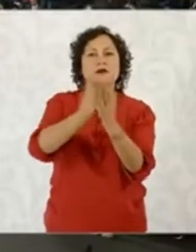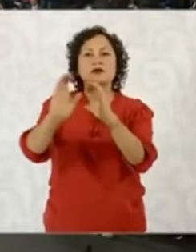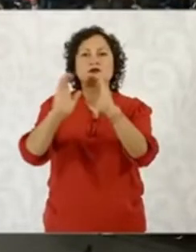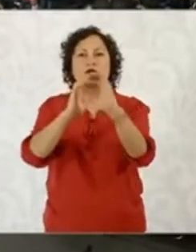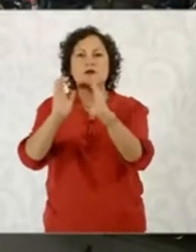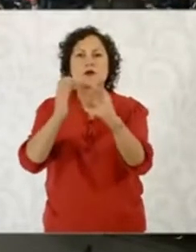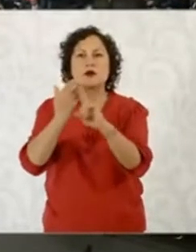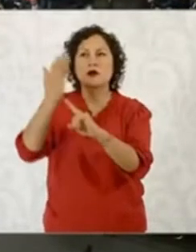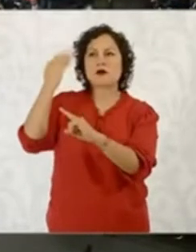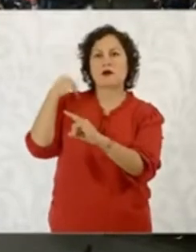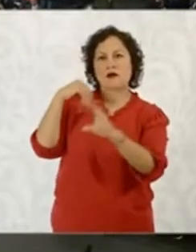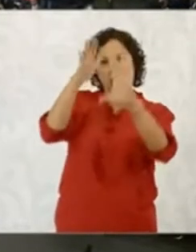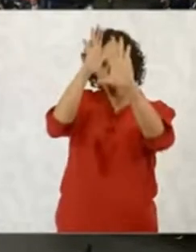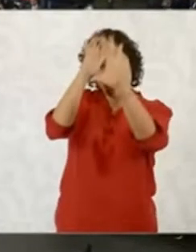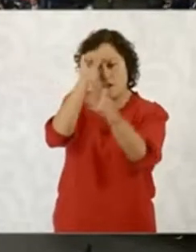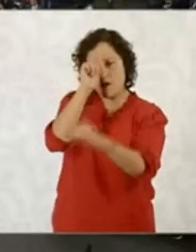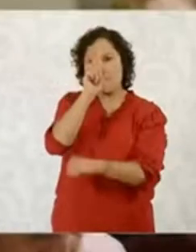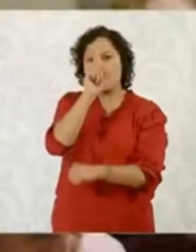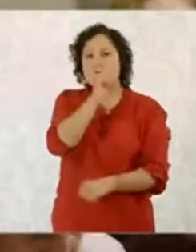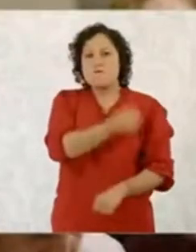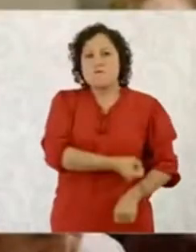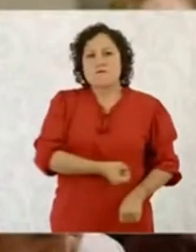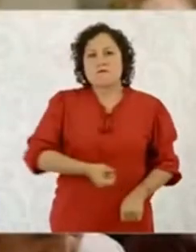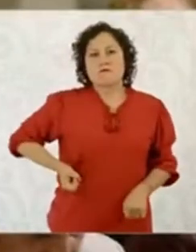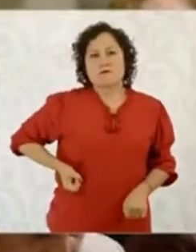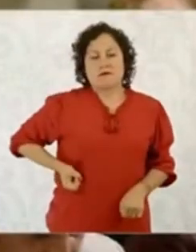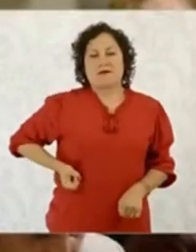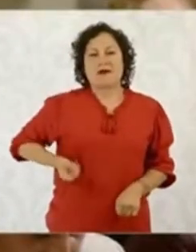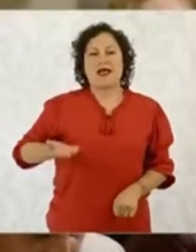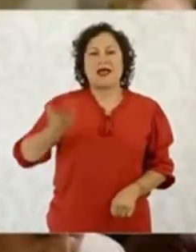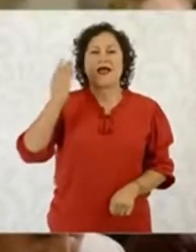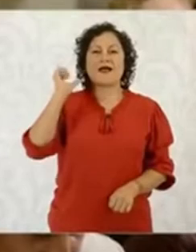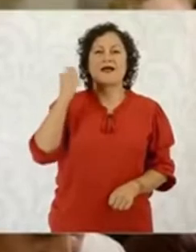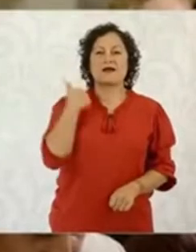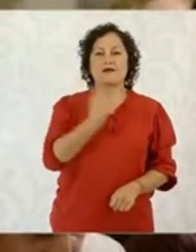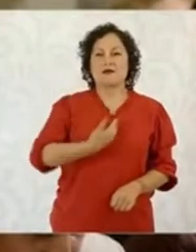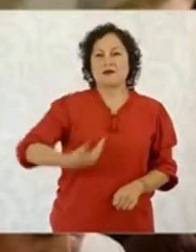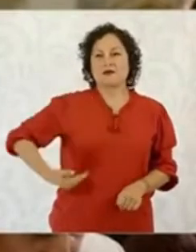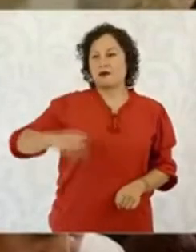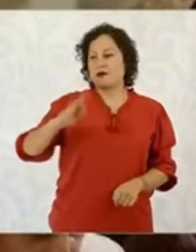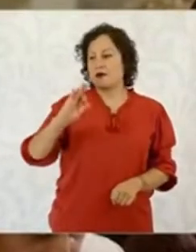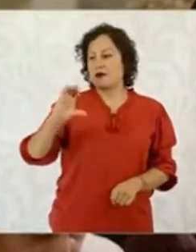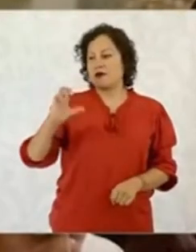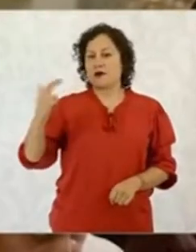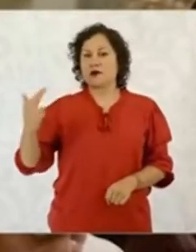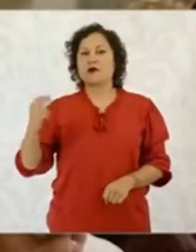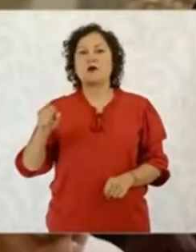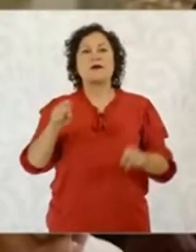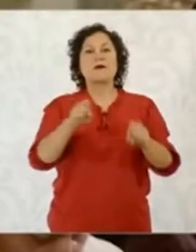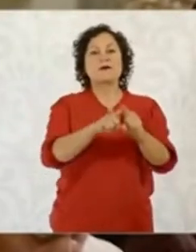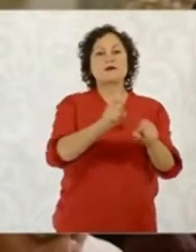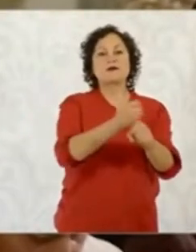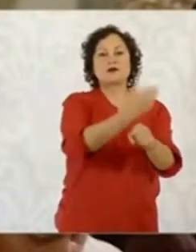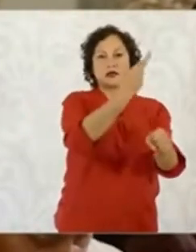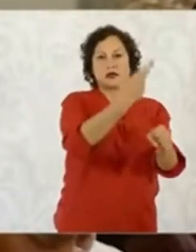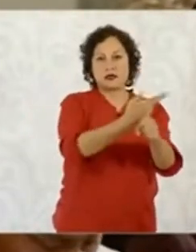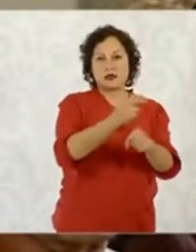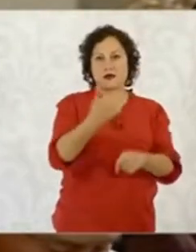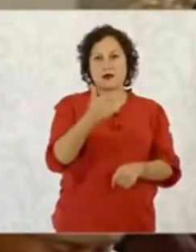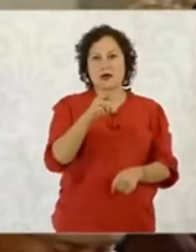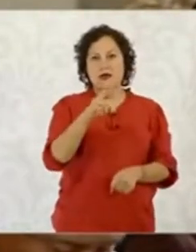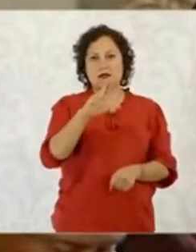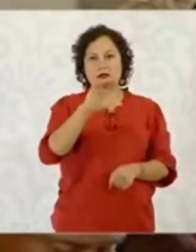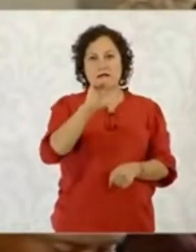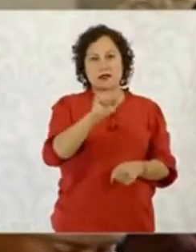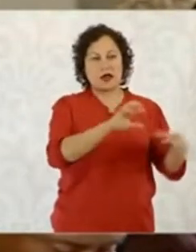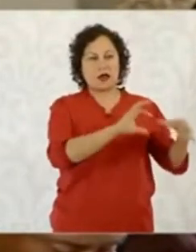de silencio con el gobierno de Felipe Calderón en asociación con García Luna. Este pacto de silencio